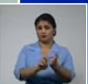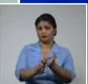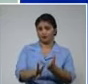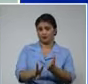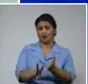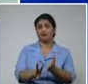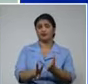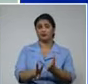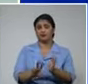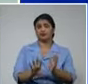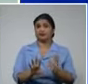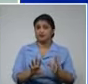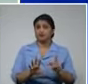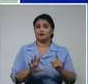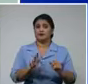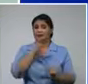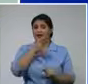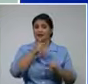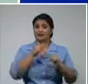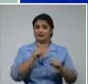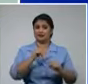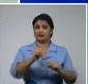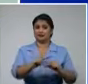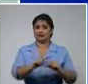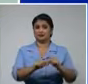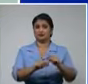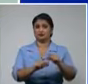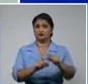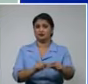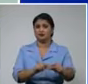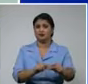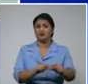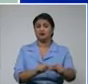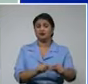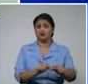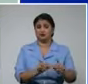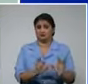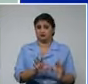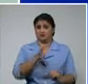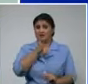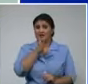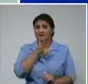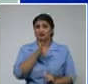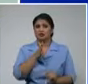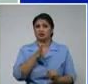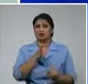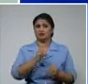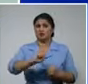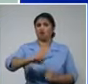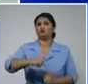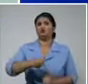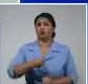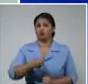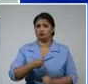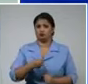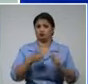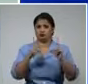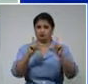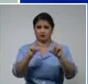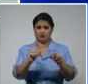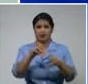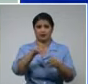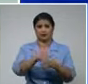está demostrando que, sin todavía con mucho riesgo, pero que va controlando, 7 casos autóctonos